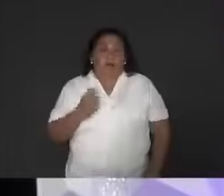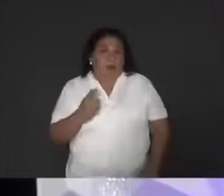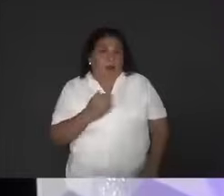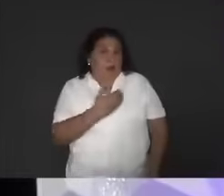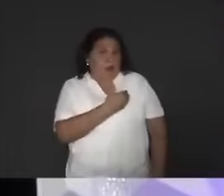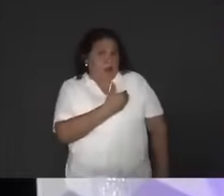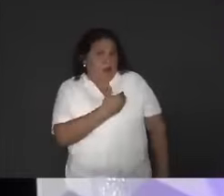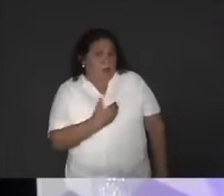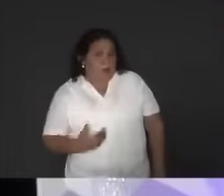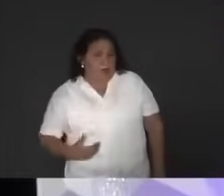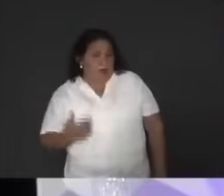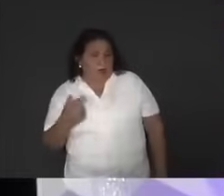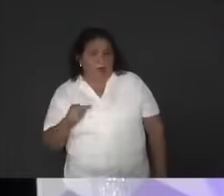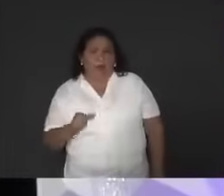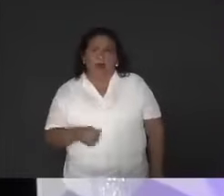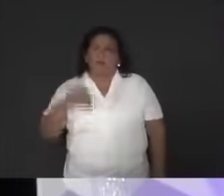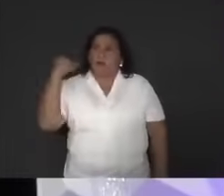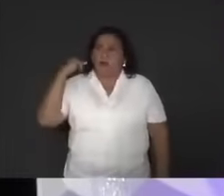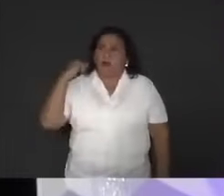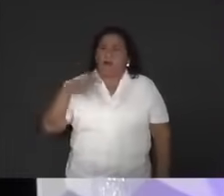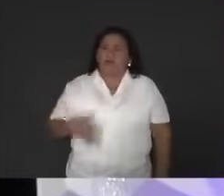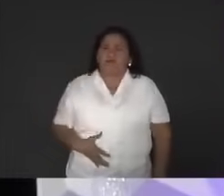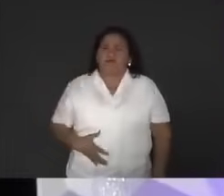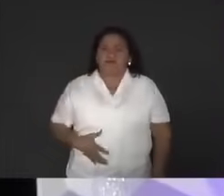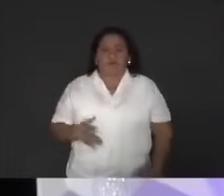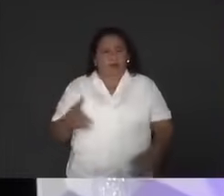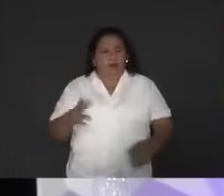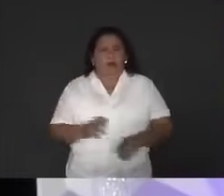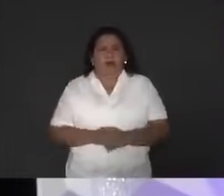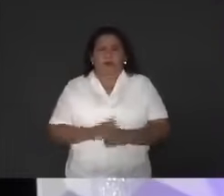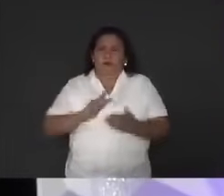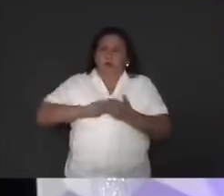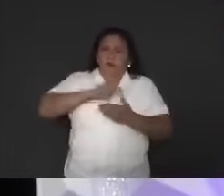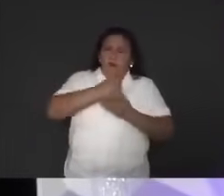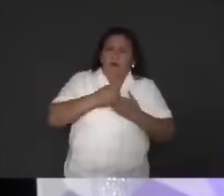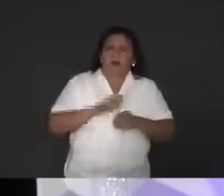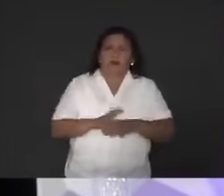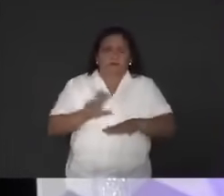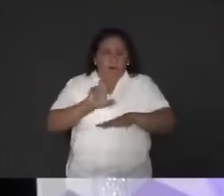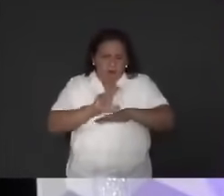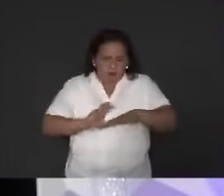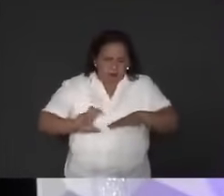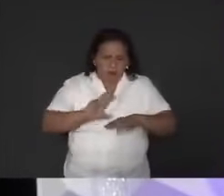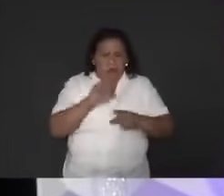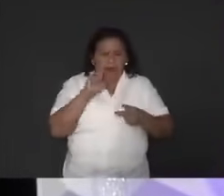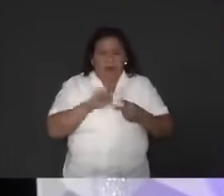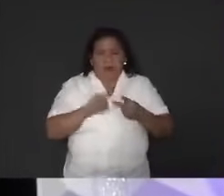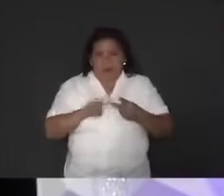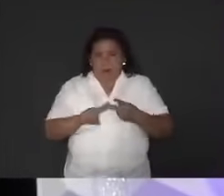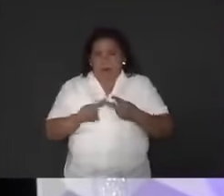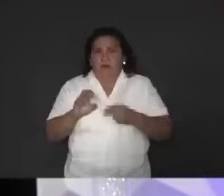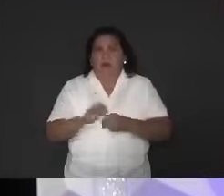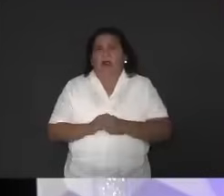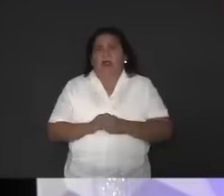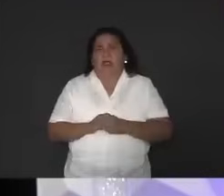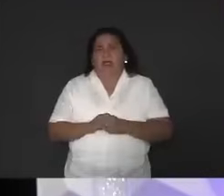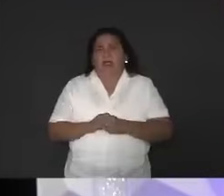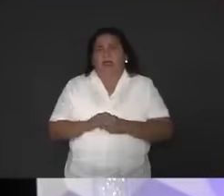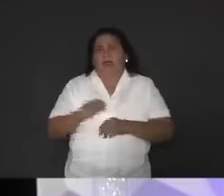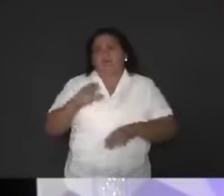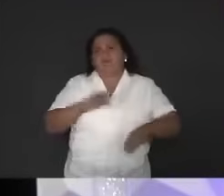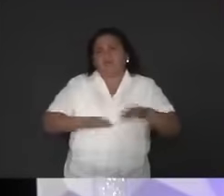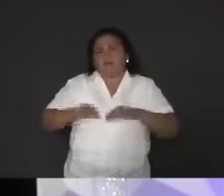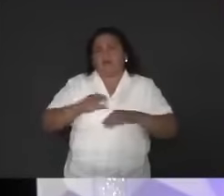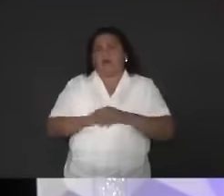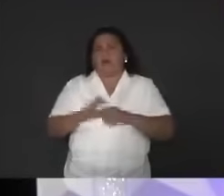los yucatecos con grandes obras como el proyecto integral del Tren Maya, las dos plantas de ciclo combinado, el